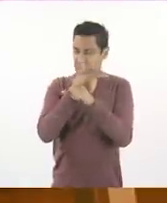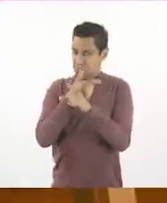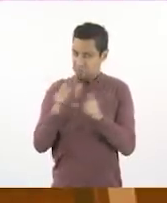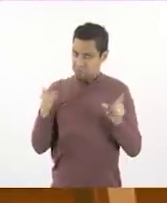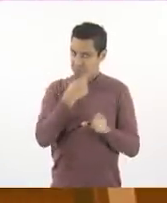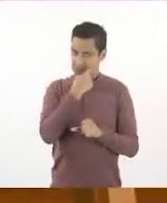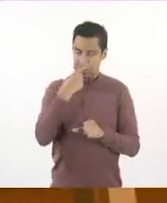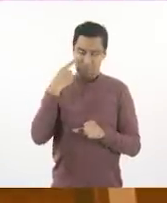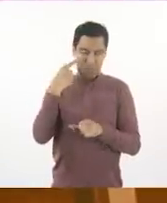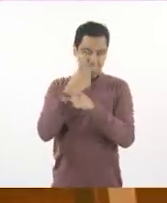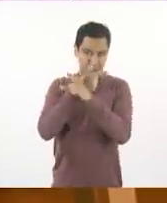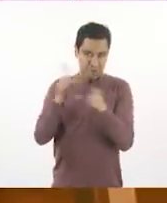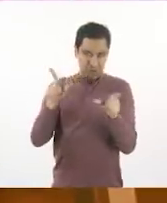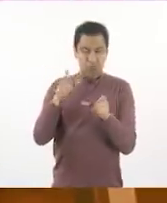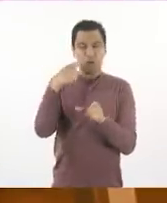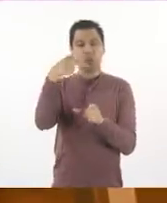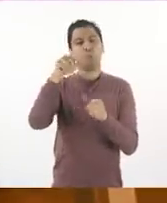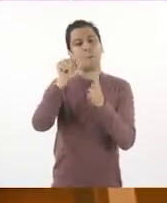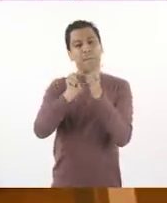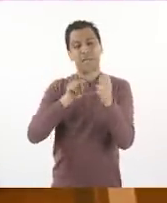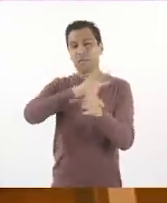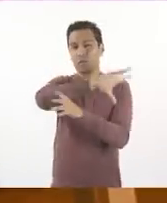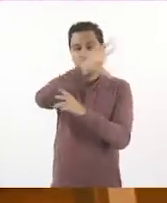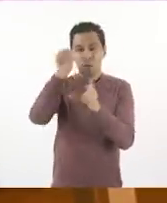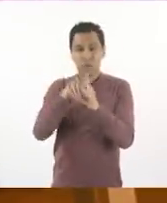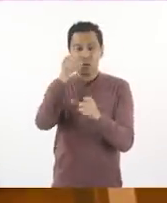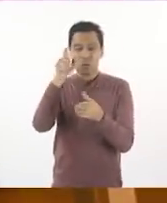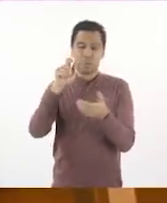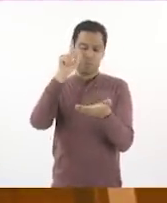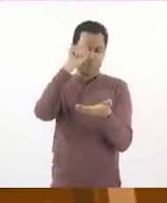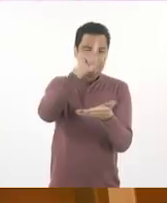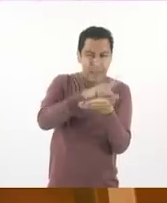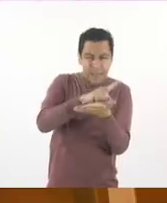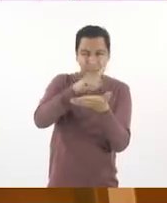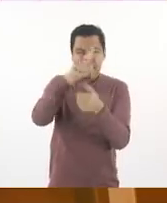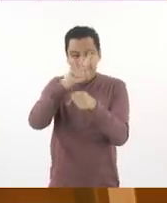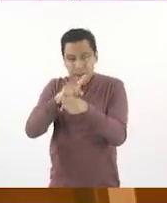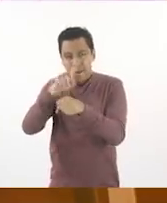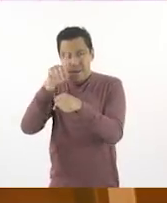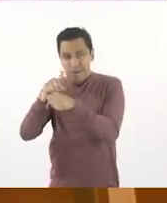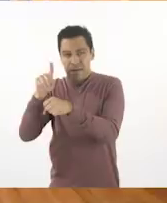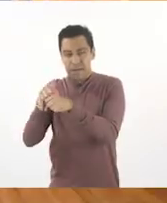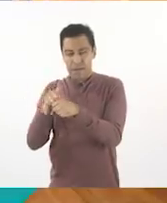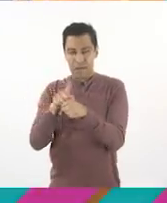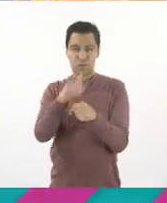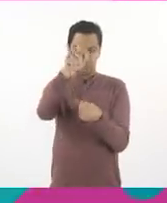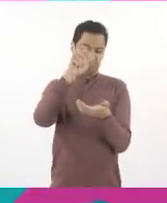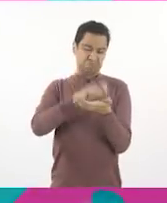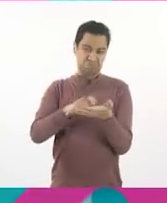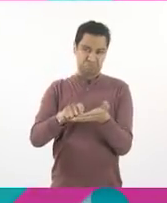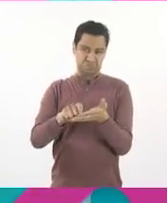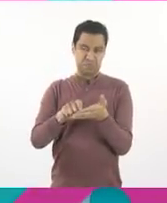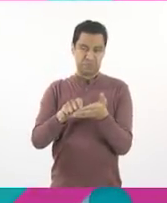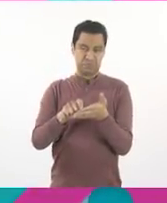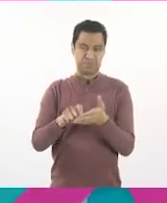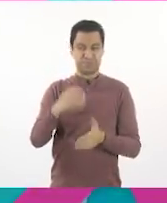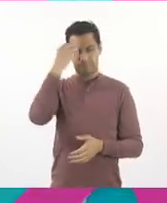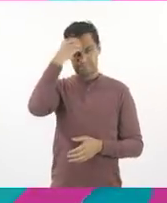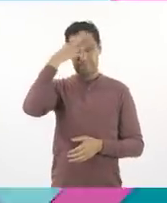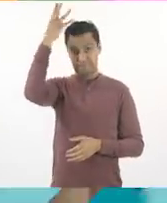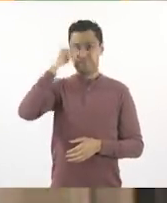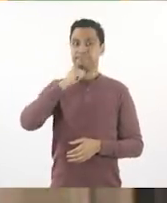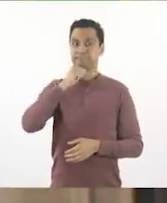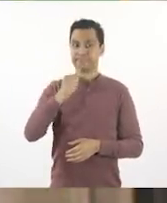mes completo para que no se les olvide los días y la cantidad de meses que tiene cada día.